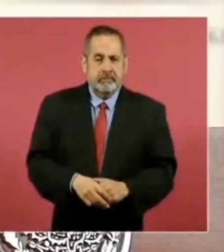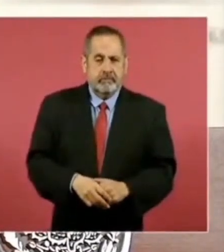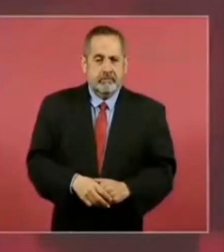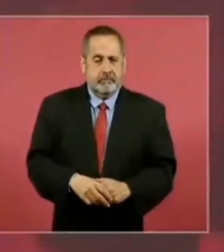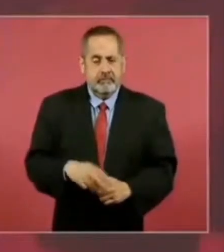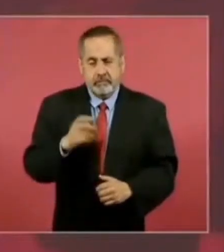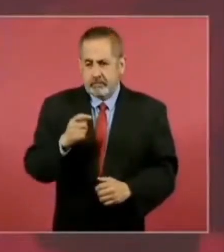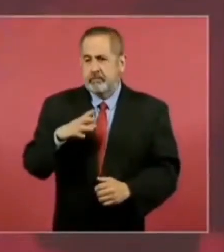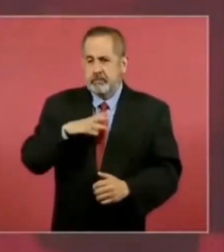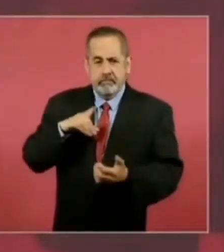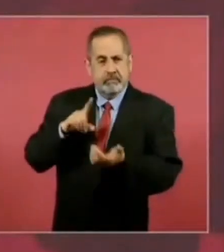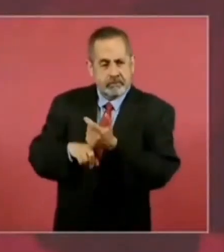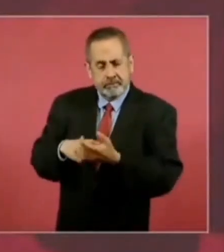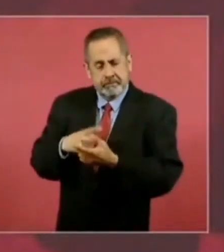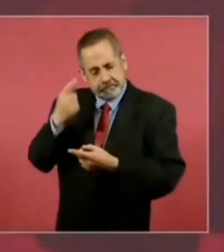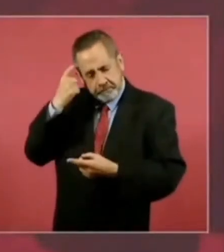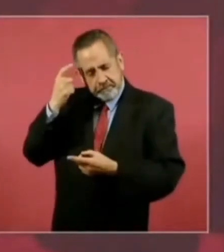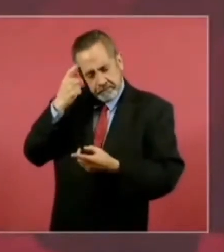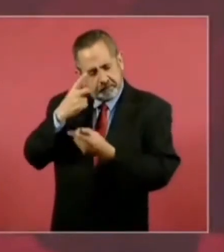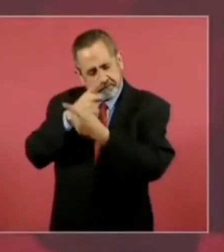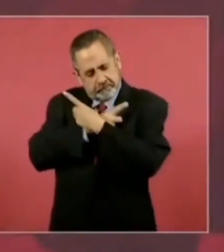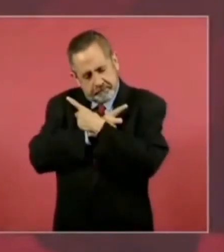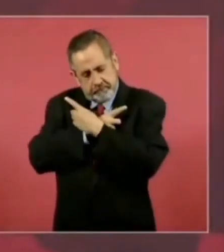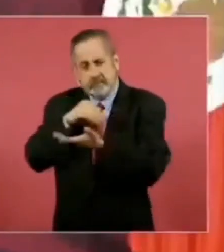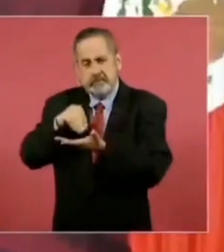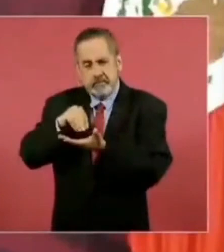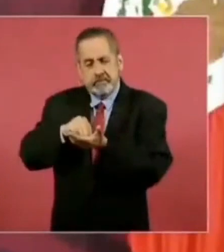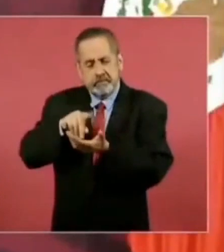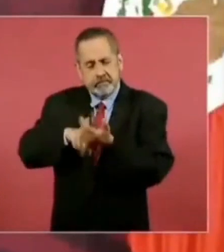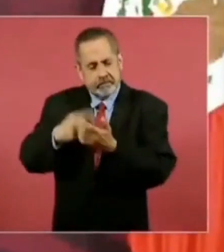existen estos valores, se mantienen.